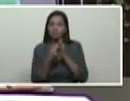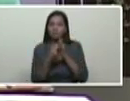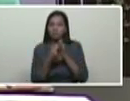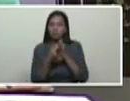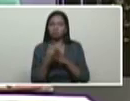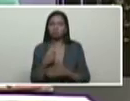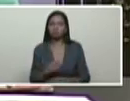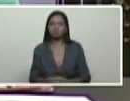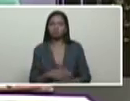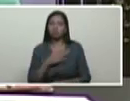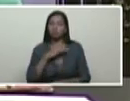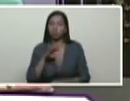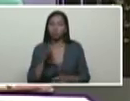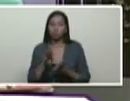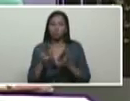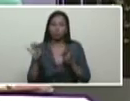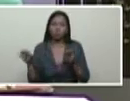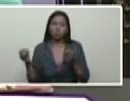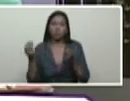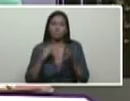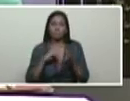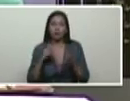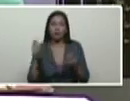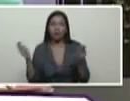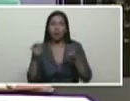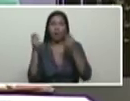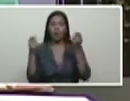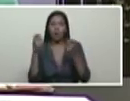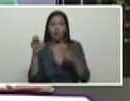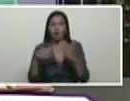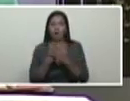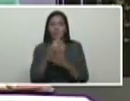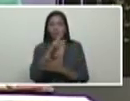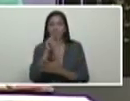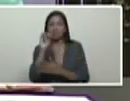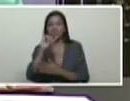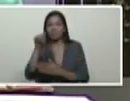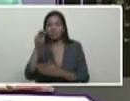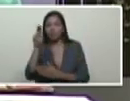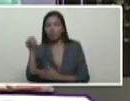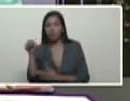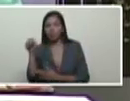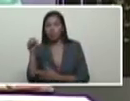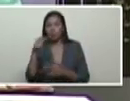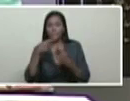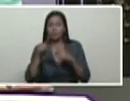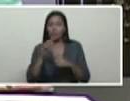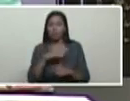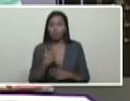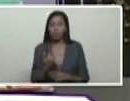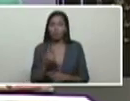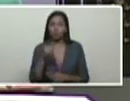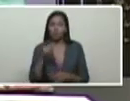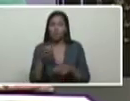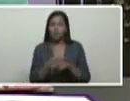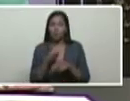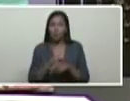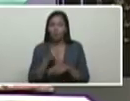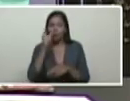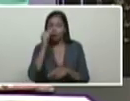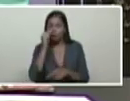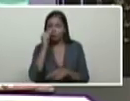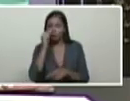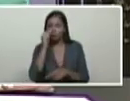Hemos extendido y extendido las jornadas de vacunación hasta el 30 de junio. pero quiero que el gobernador Héctor